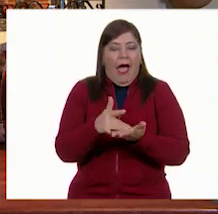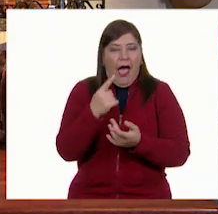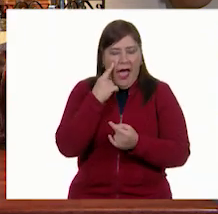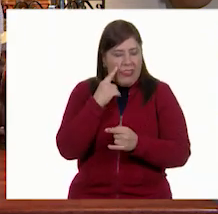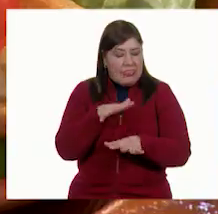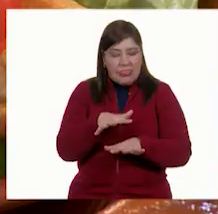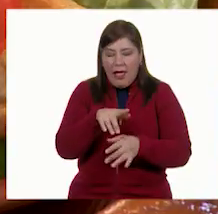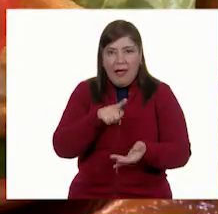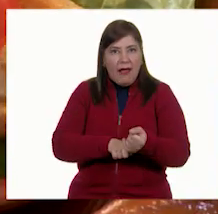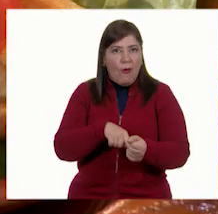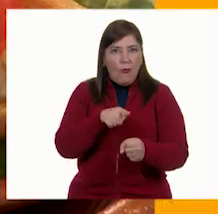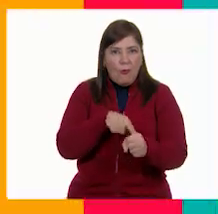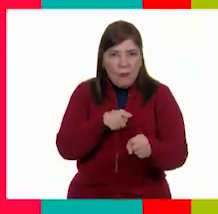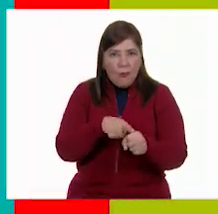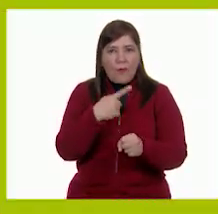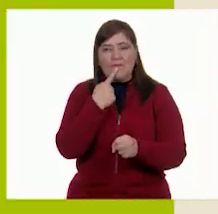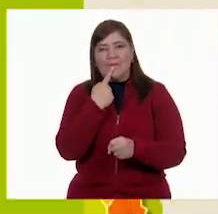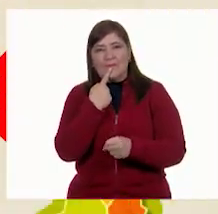y sabor.